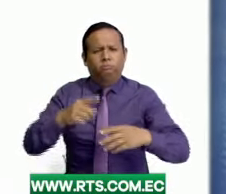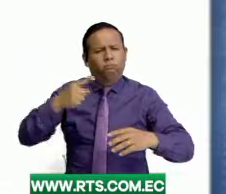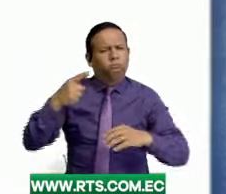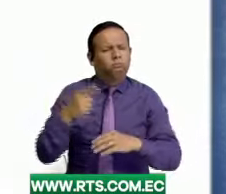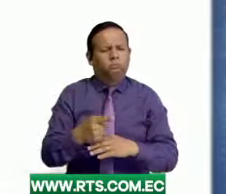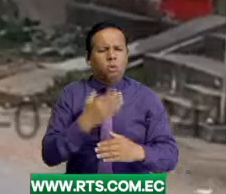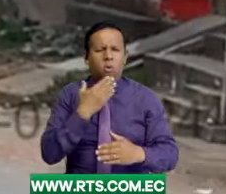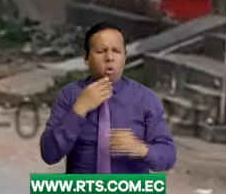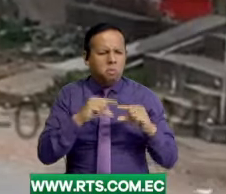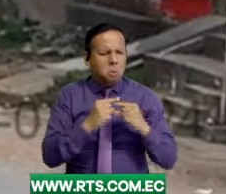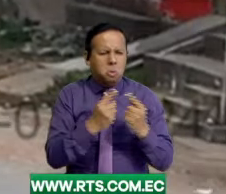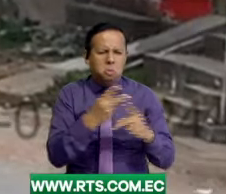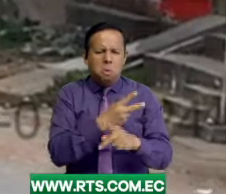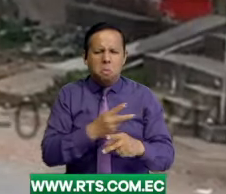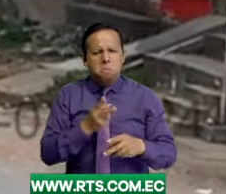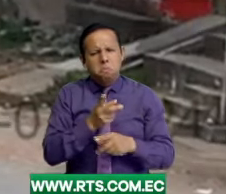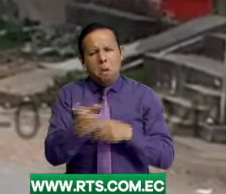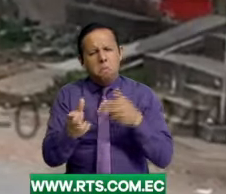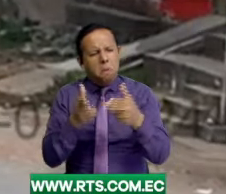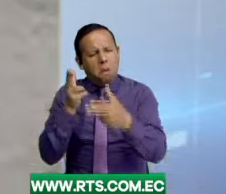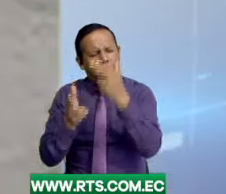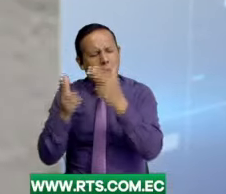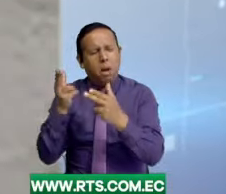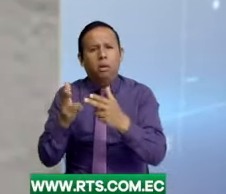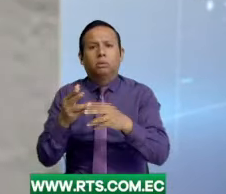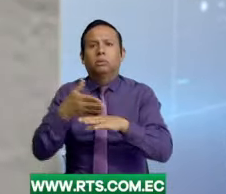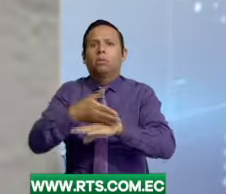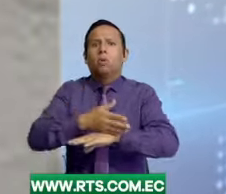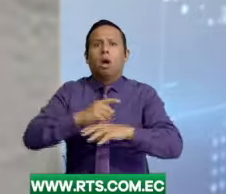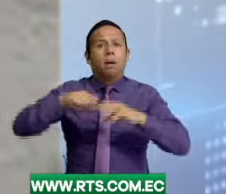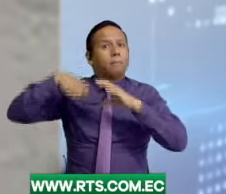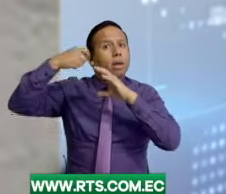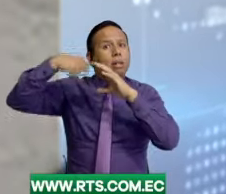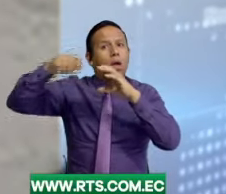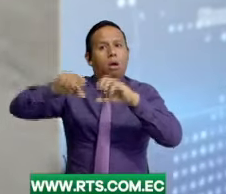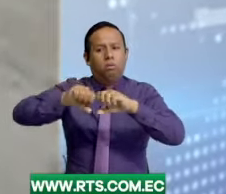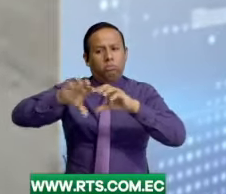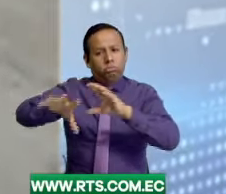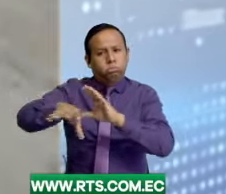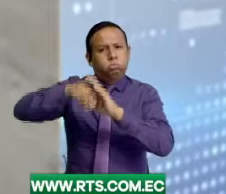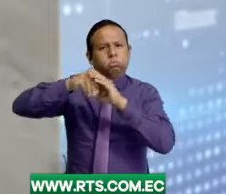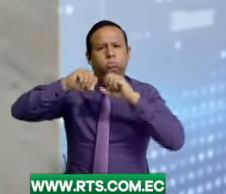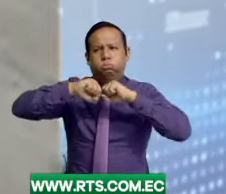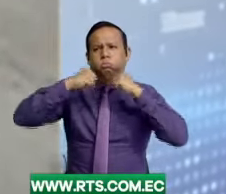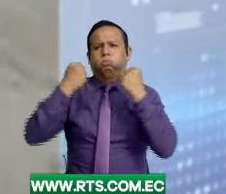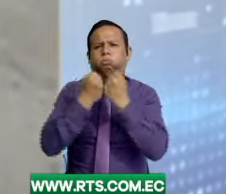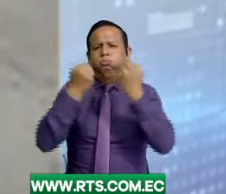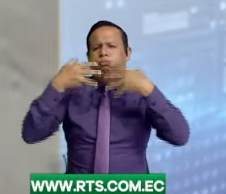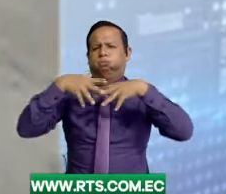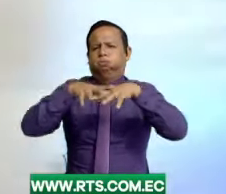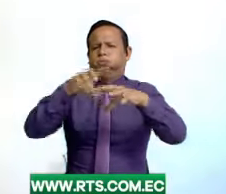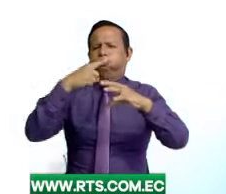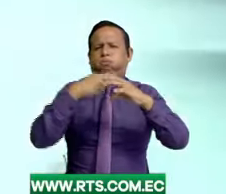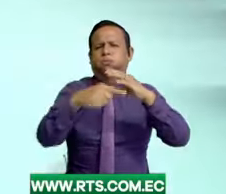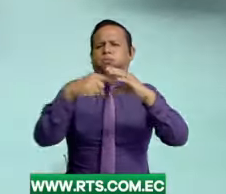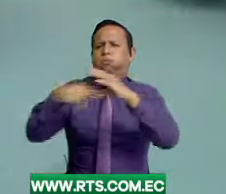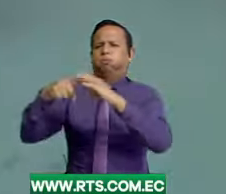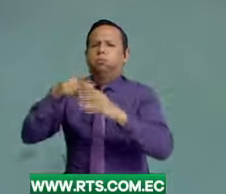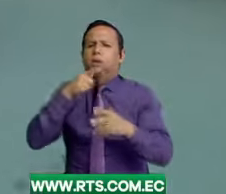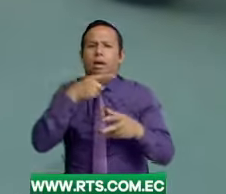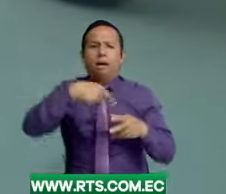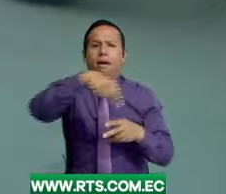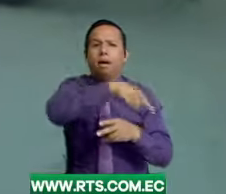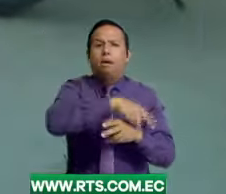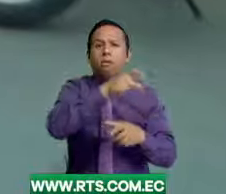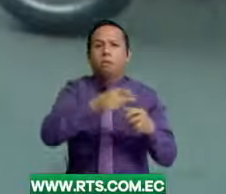armado. Luego del hecho violento se viralizaron estas imágenes que pertenecerían a los presuntos sicarios. Un gran